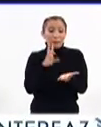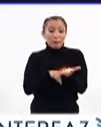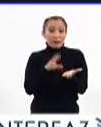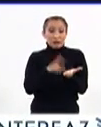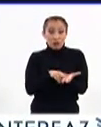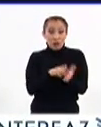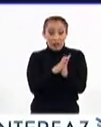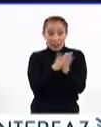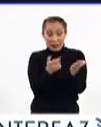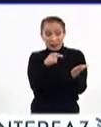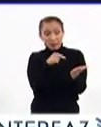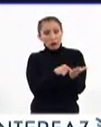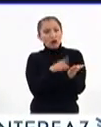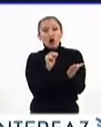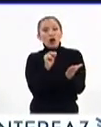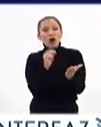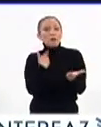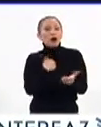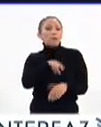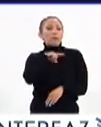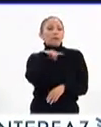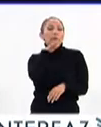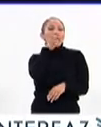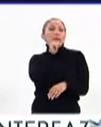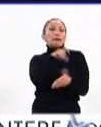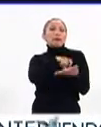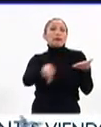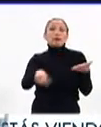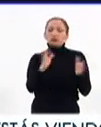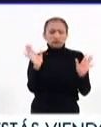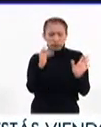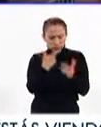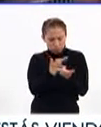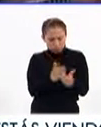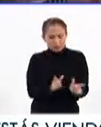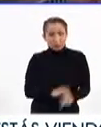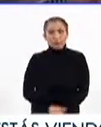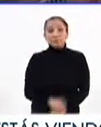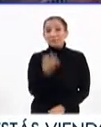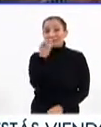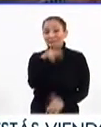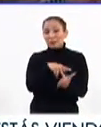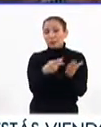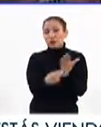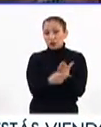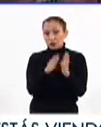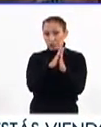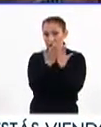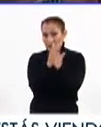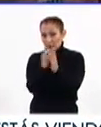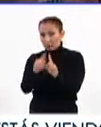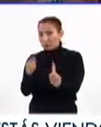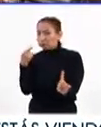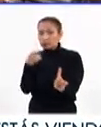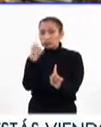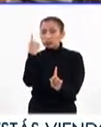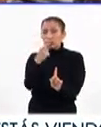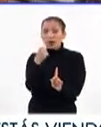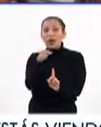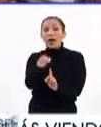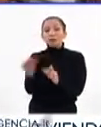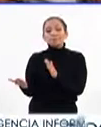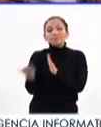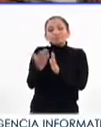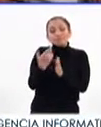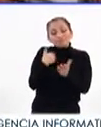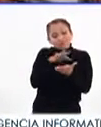precio de los libros no sea obstáculo para que alguien pueda comprarlos. Este proyecto literario tiene como propósito